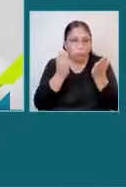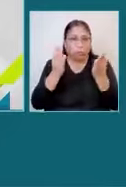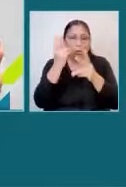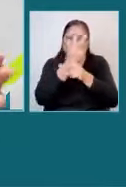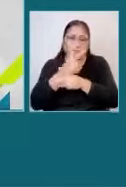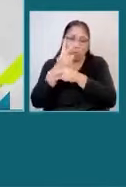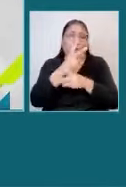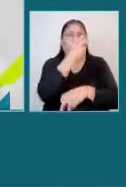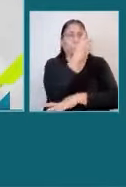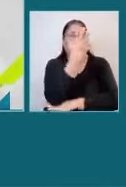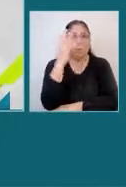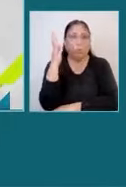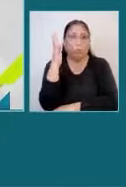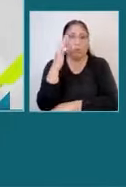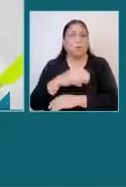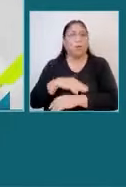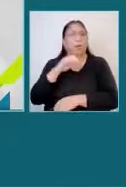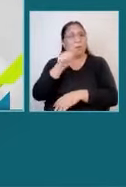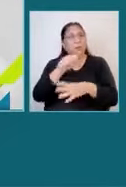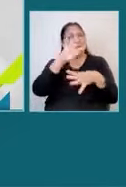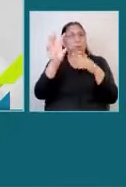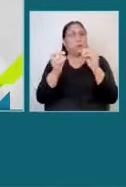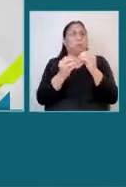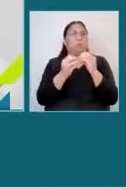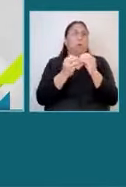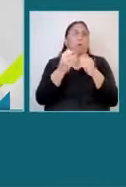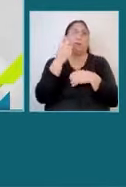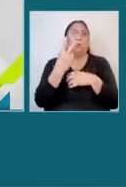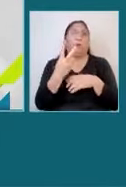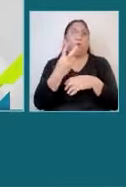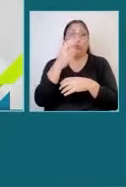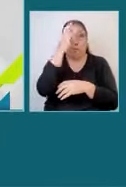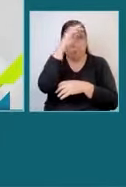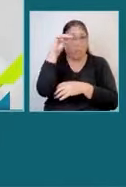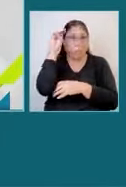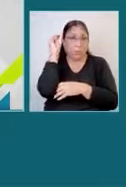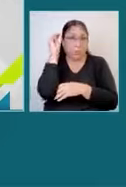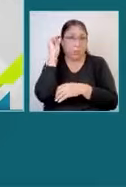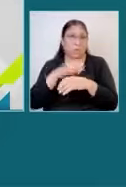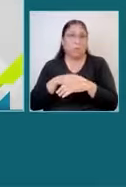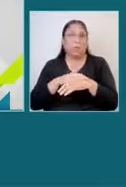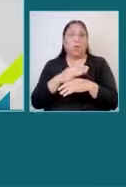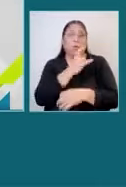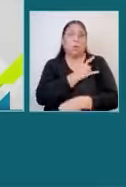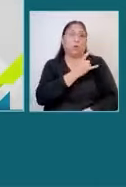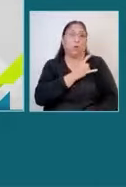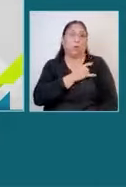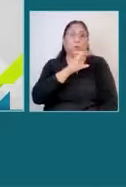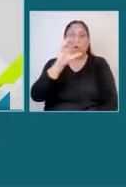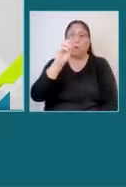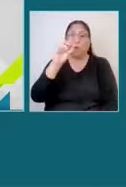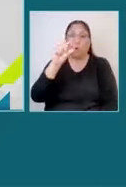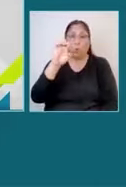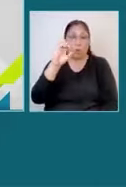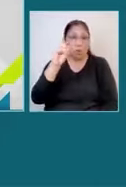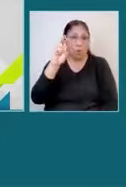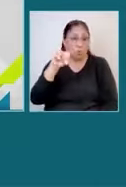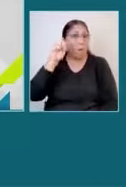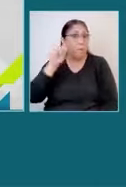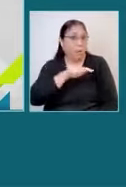Ya, además, esto viene acompañado de 12 maestrías en Oregon State University para que también estos jóvenes